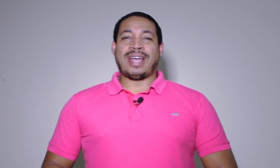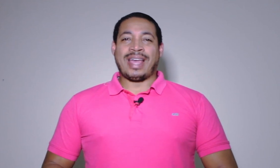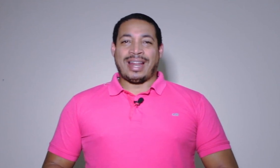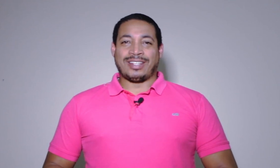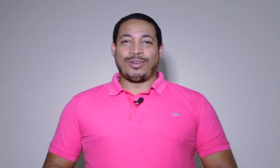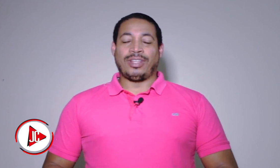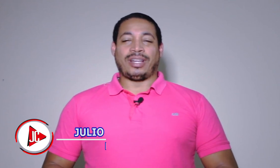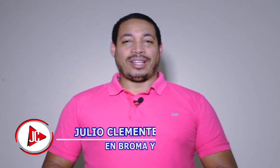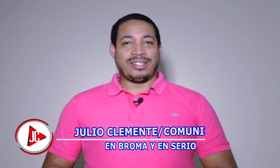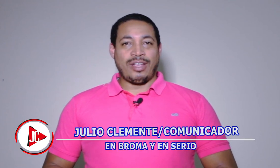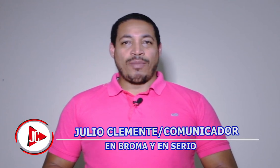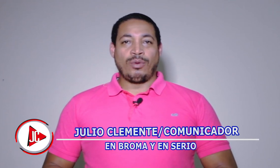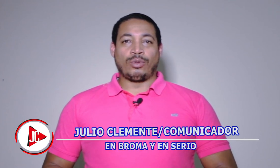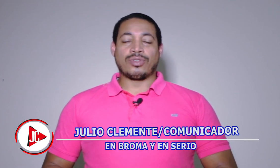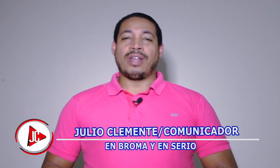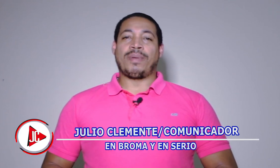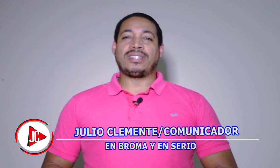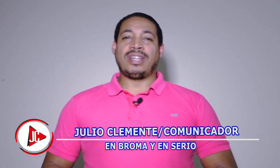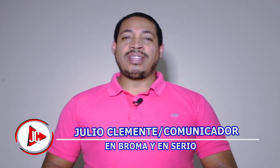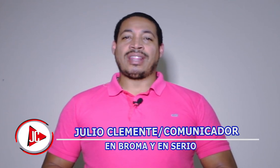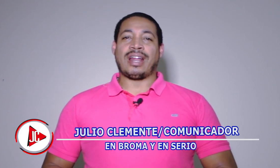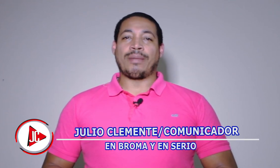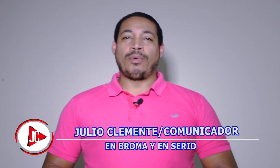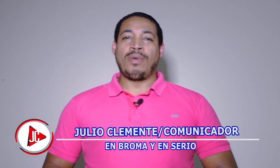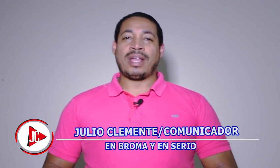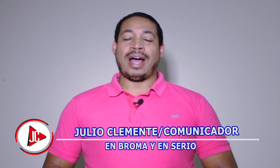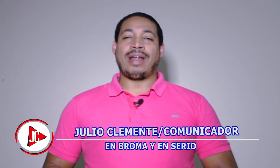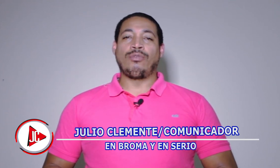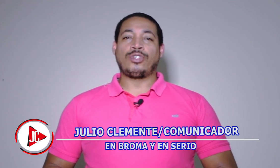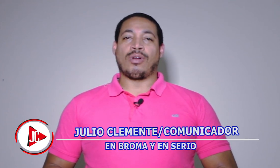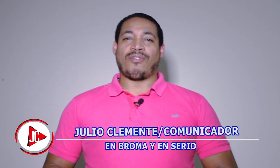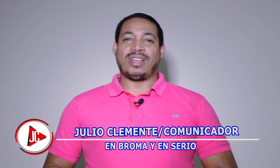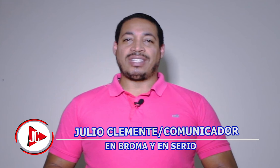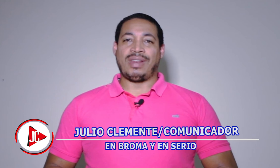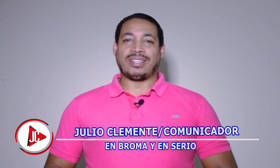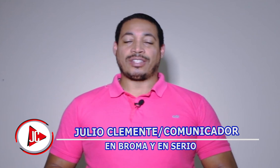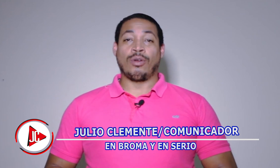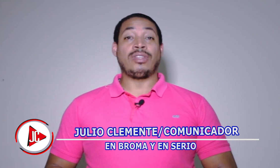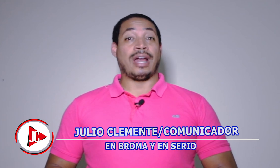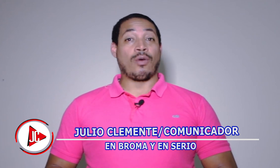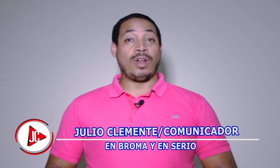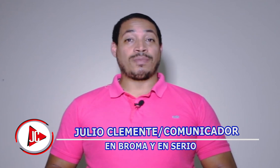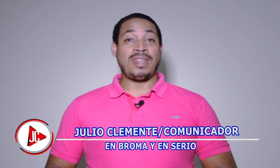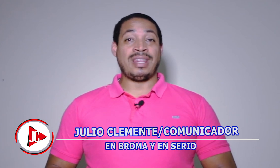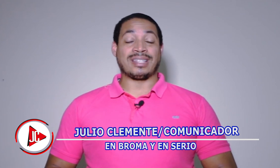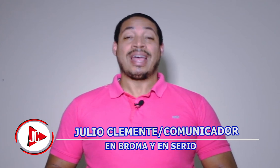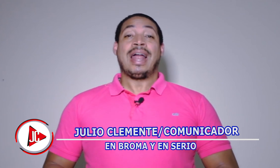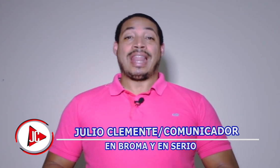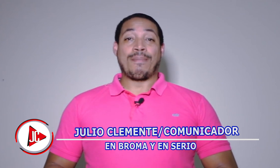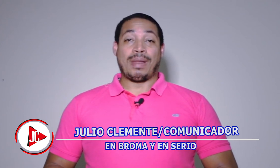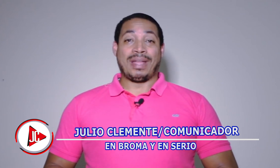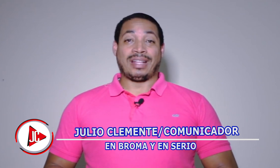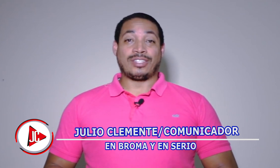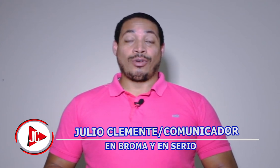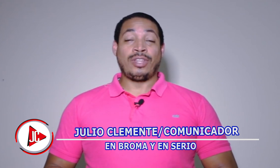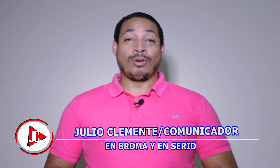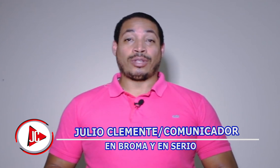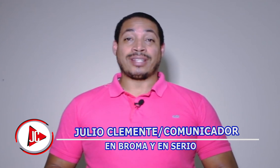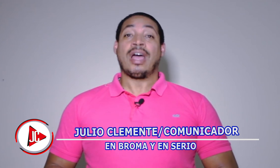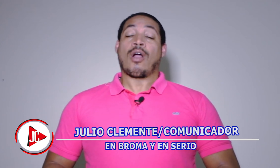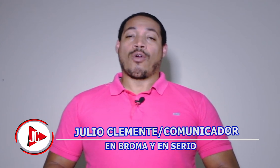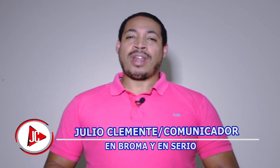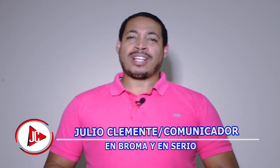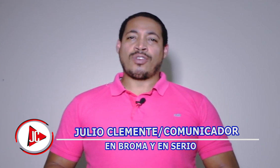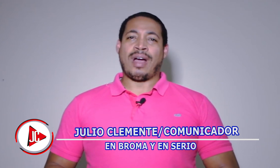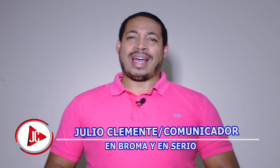Durante un mensaje a la nación de 35 minutos, el presidente de la República anunció la flexibilización de algunas medidas, la implementación de